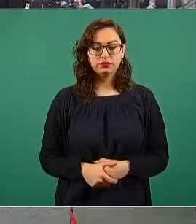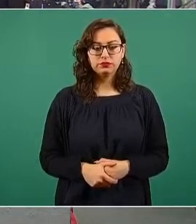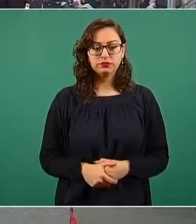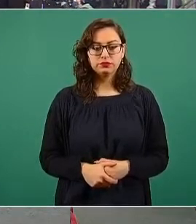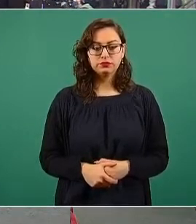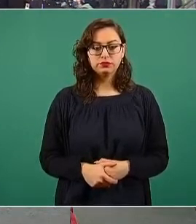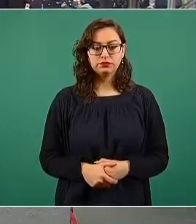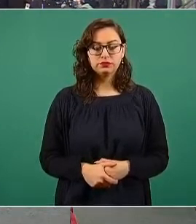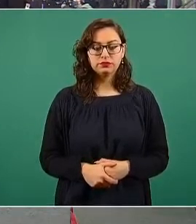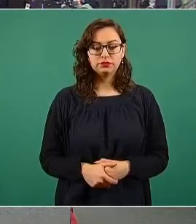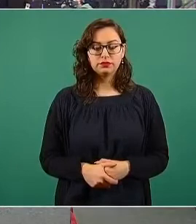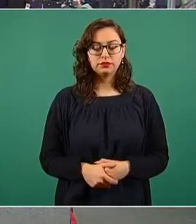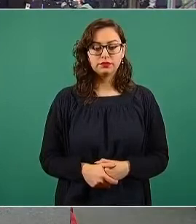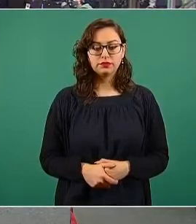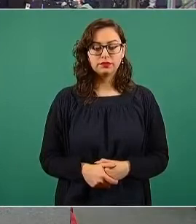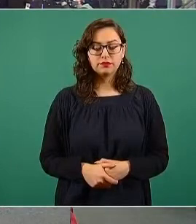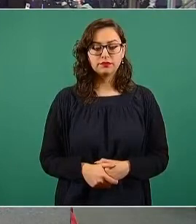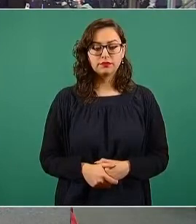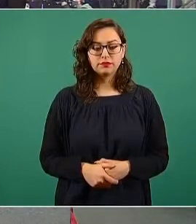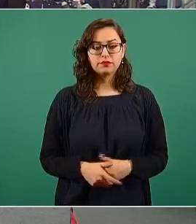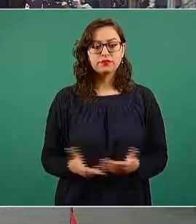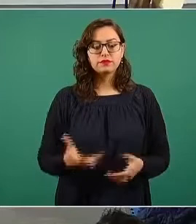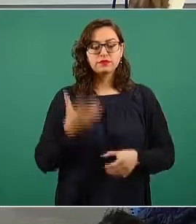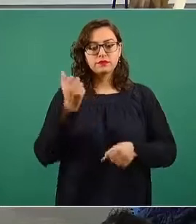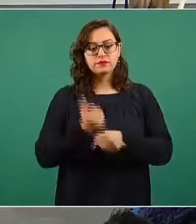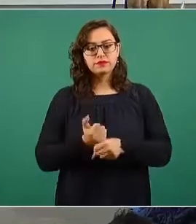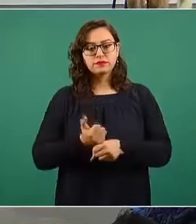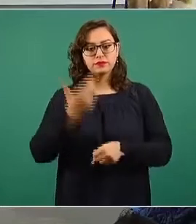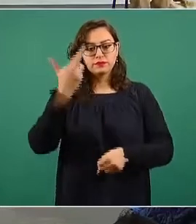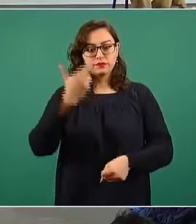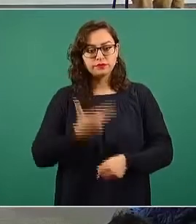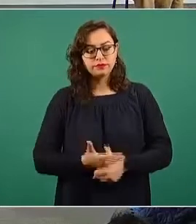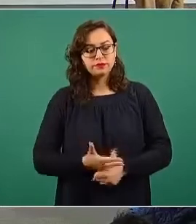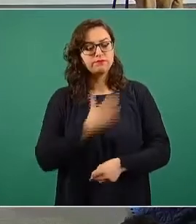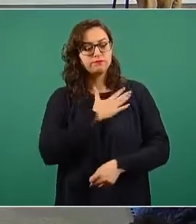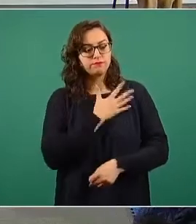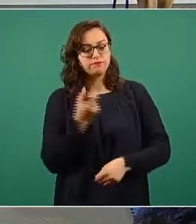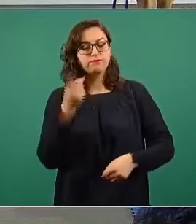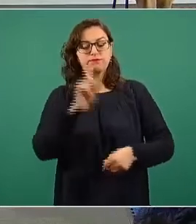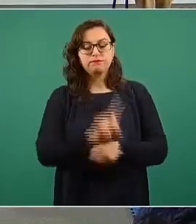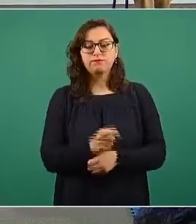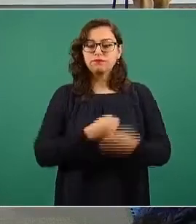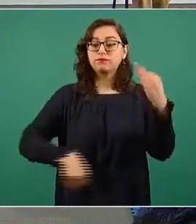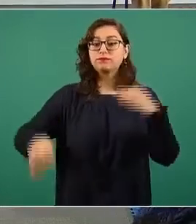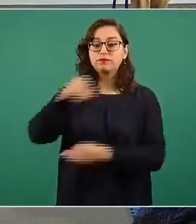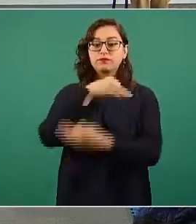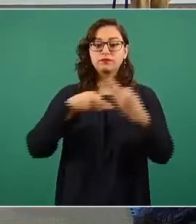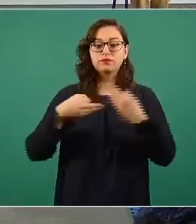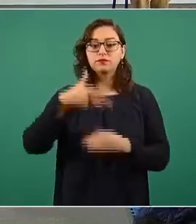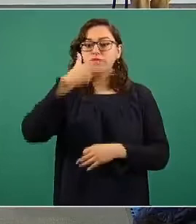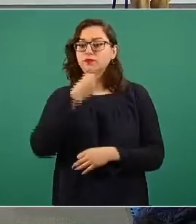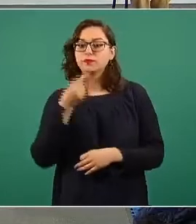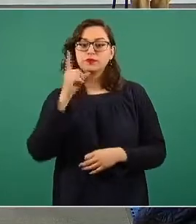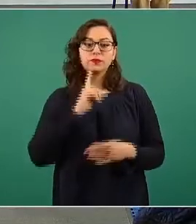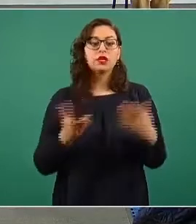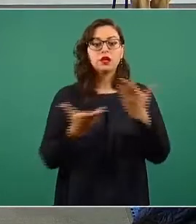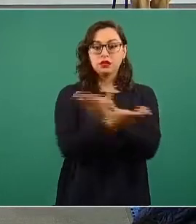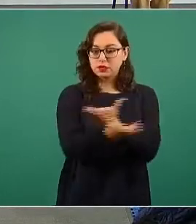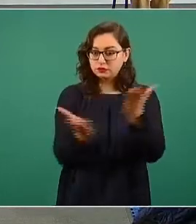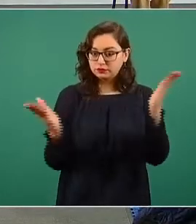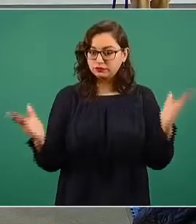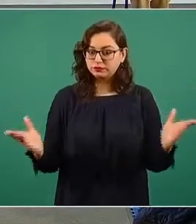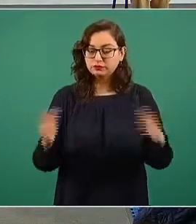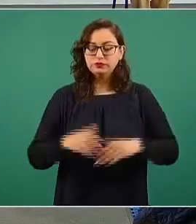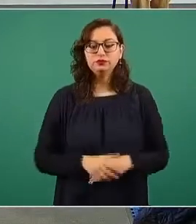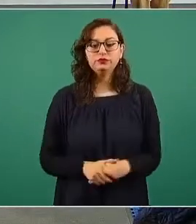Doctora Olga Sánchez Cordero, secretaria, muy buenos días a todas y a todos ustedes. Mandamos un